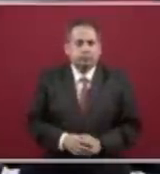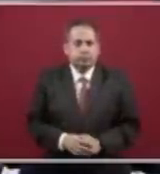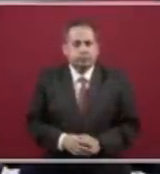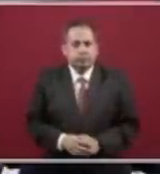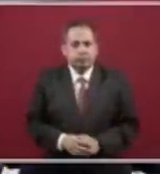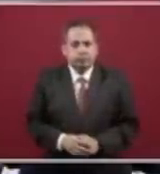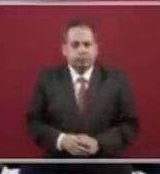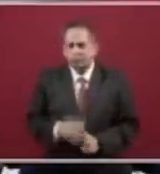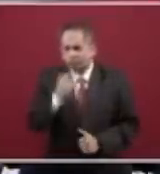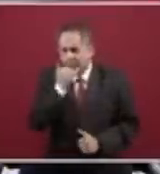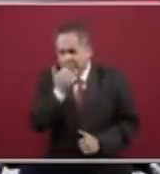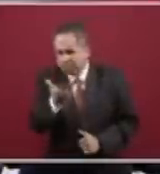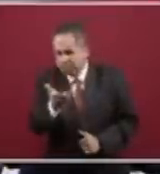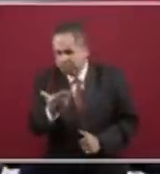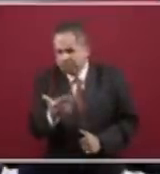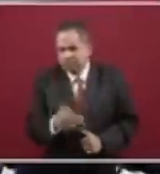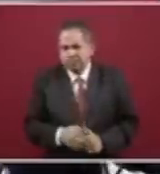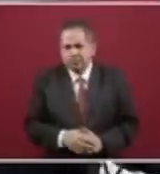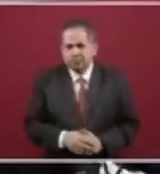perdón